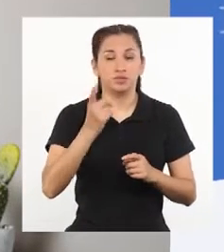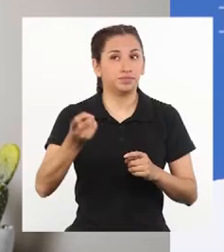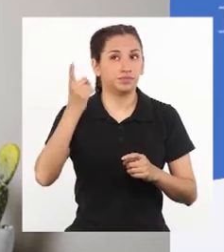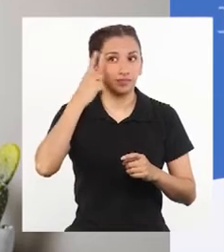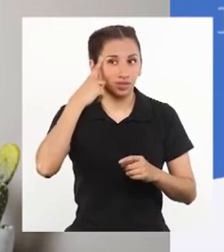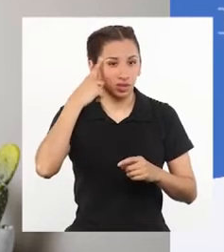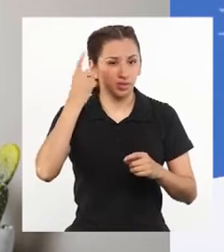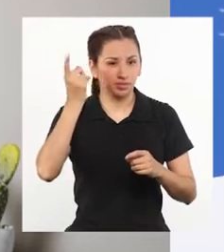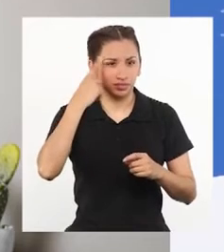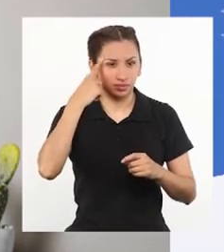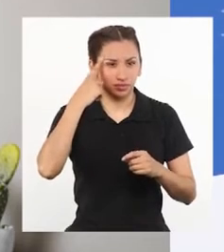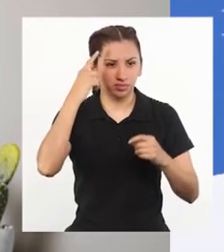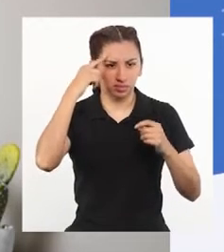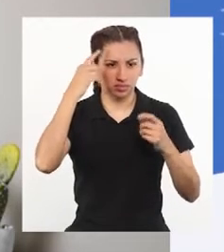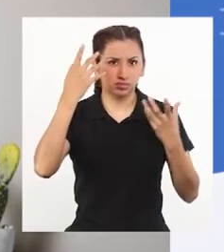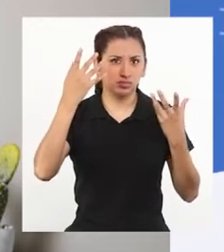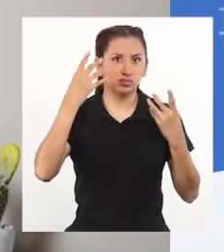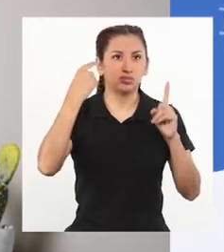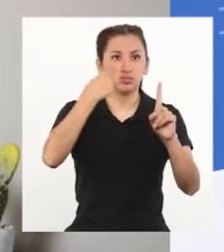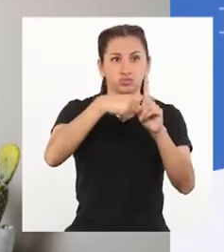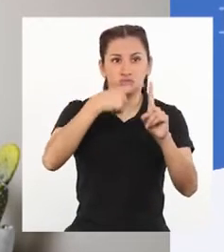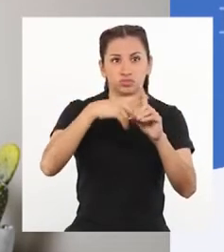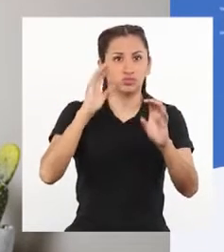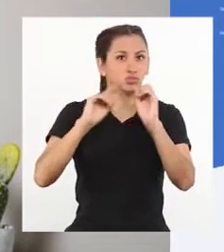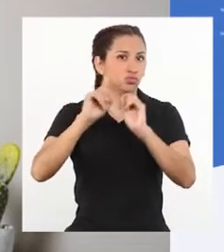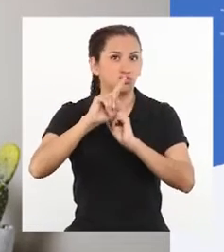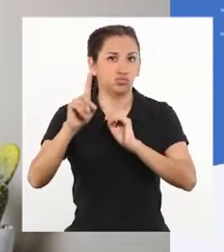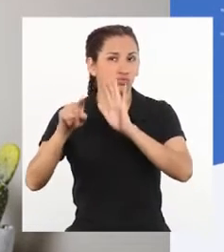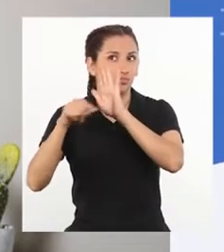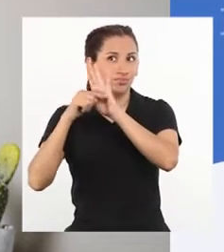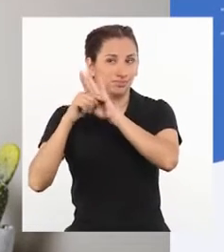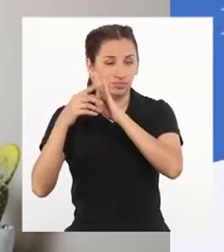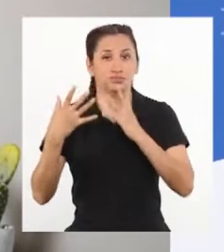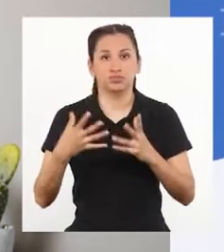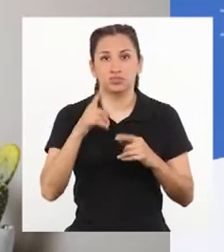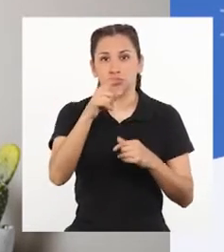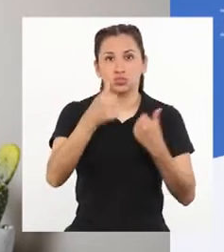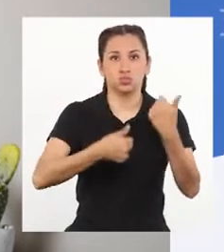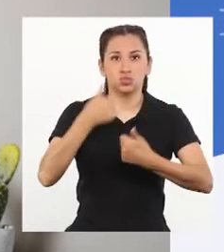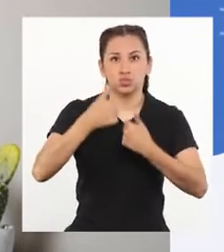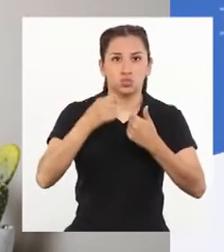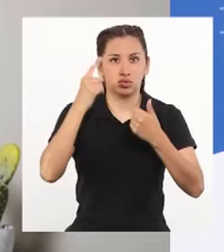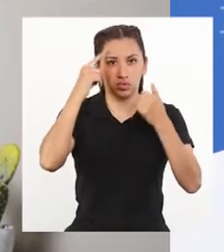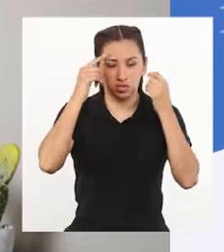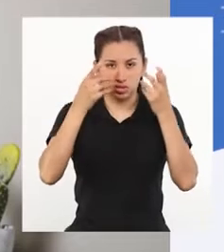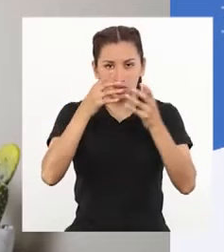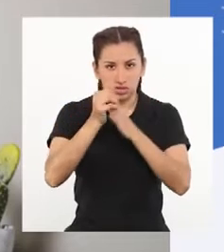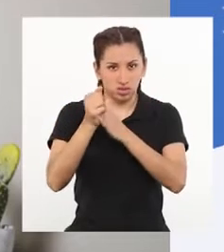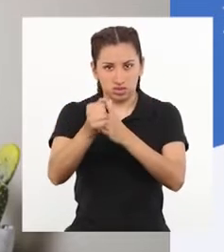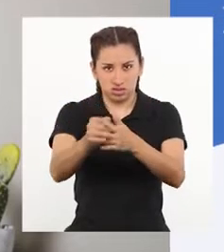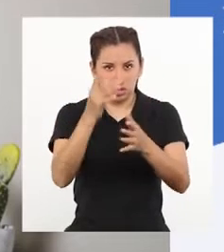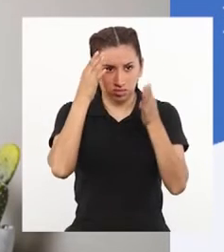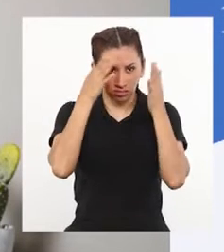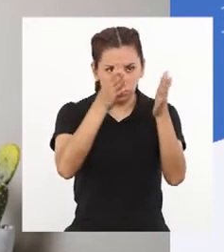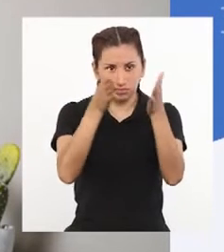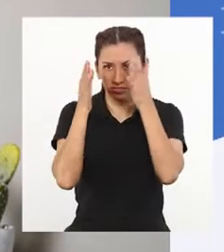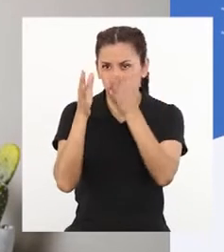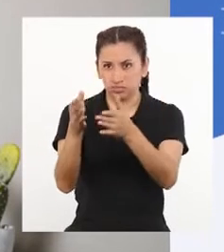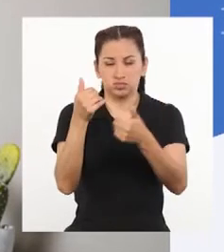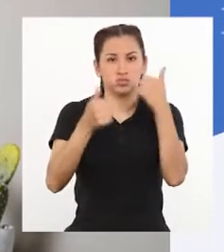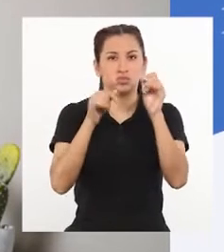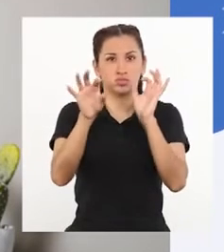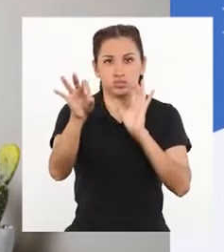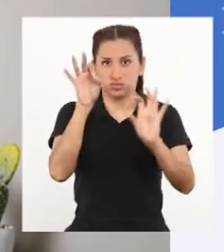las interpretaciones que nos damos nos van a generar emociones saludables o no saludables. Tú tienes que elegir por dónde vas a guiar esto. Y también es